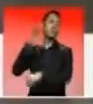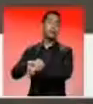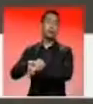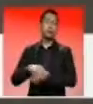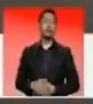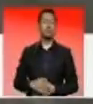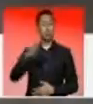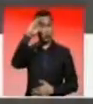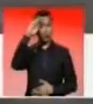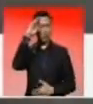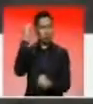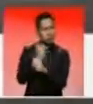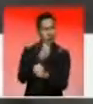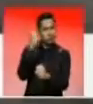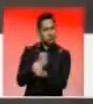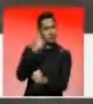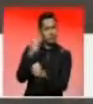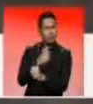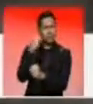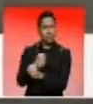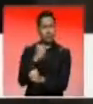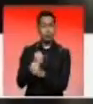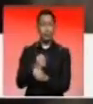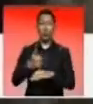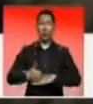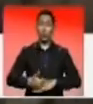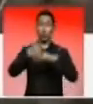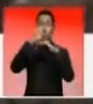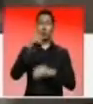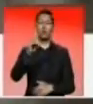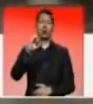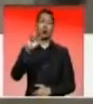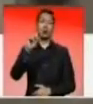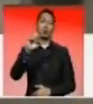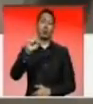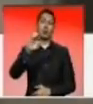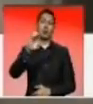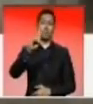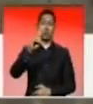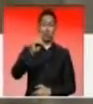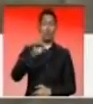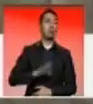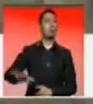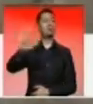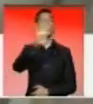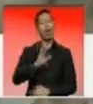de operaciones especiales a efectivos de la DINASED en Machala y Santa Rosa